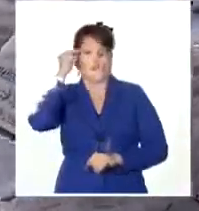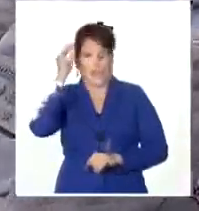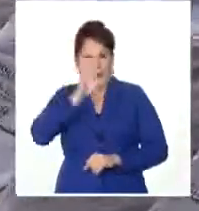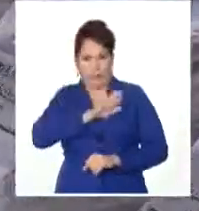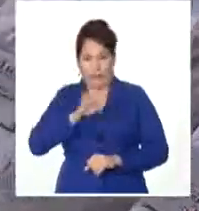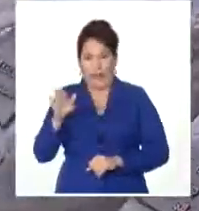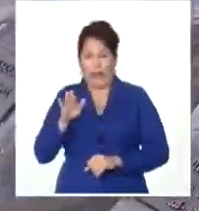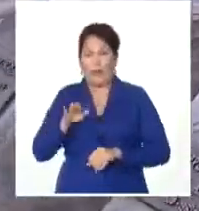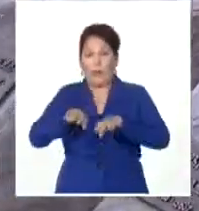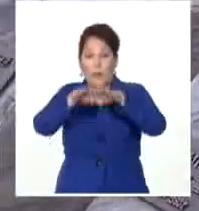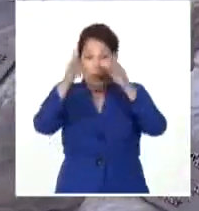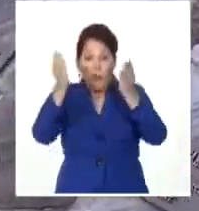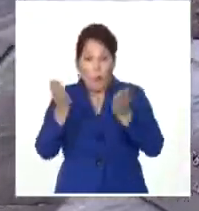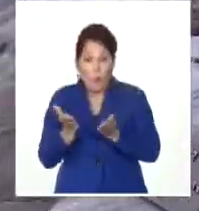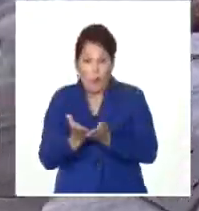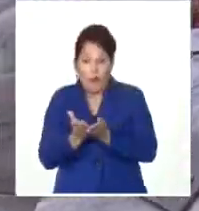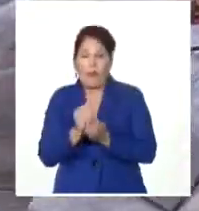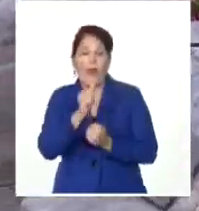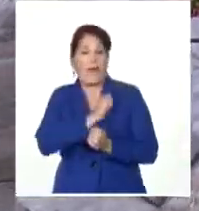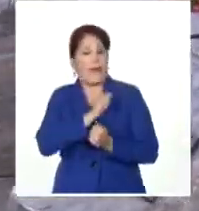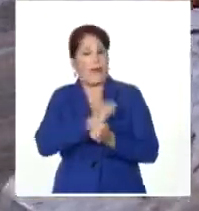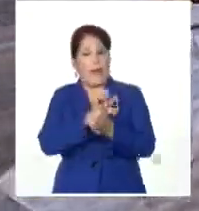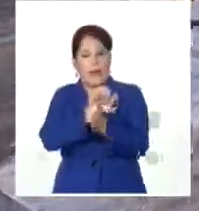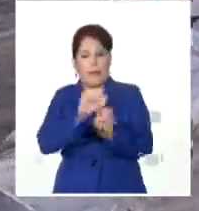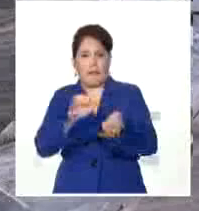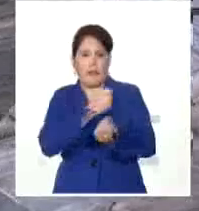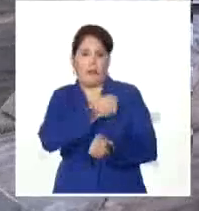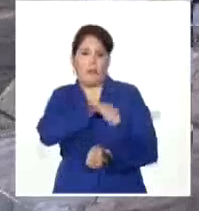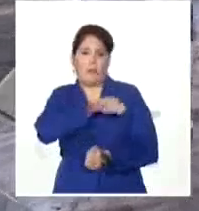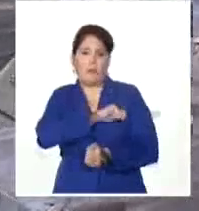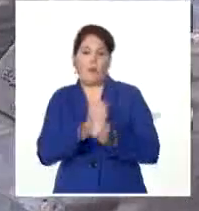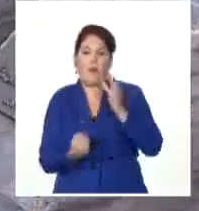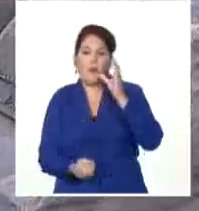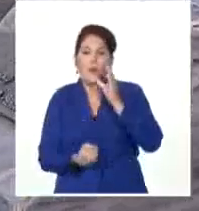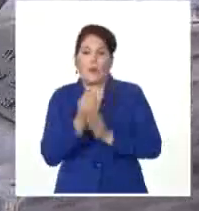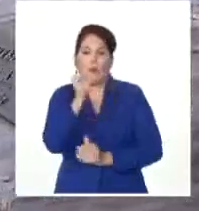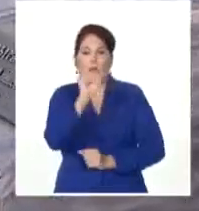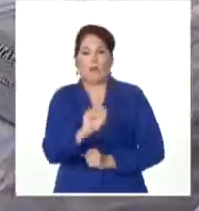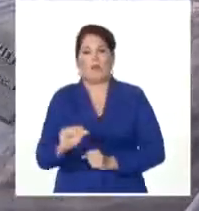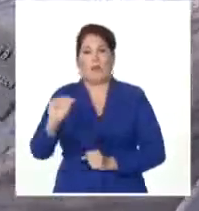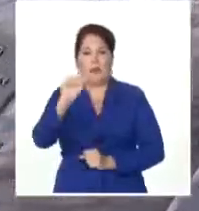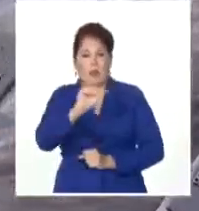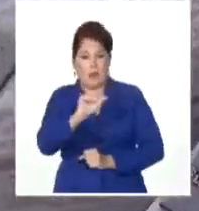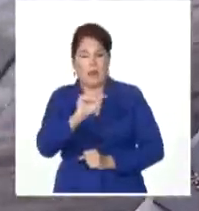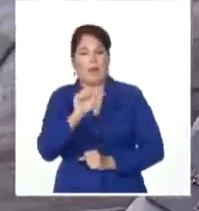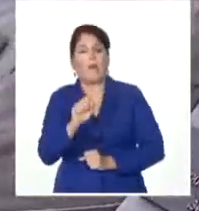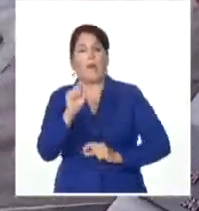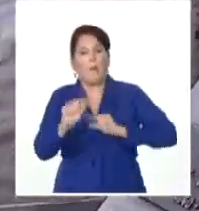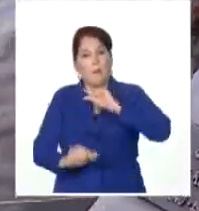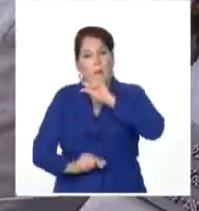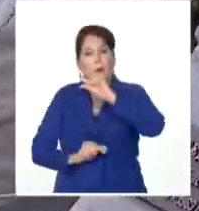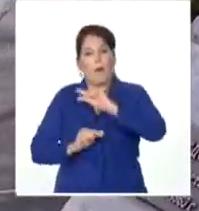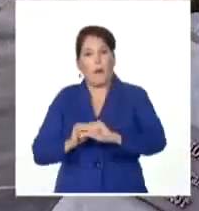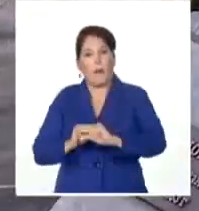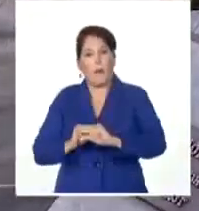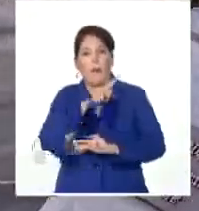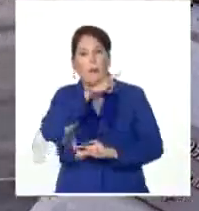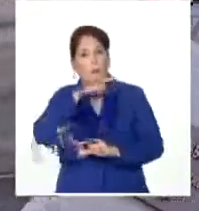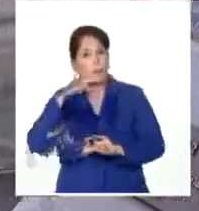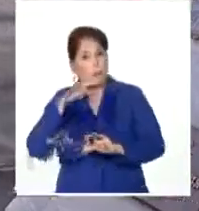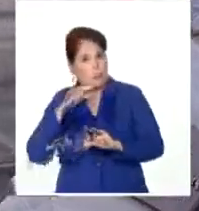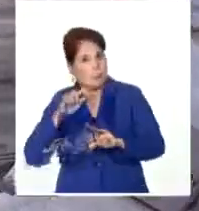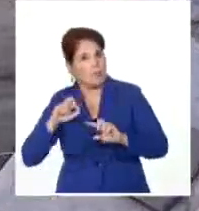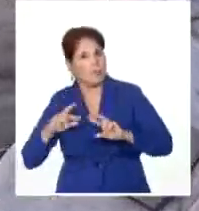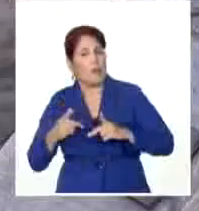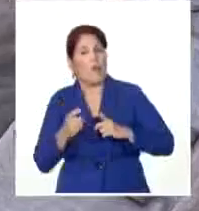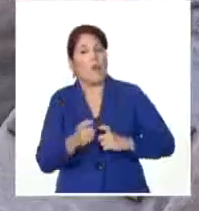que prevaleciera la utopía liberadora, el surgimiento del campo socialista, la reconstrucción de la URSS, el auge de la